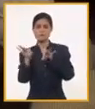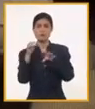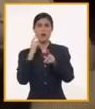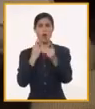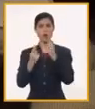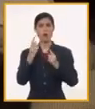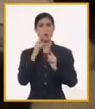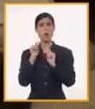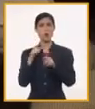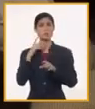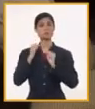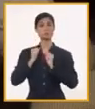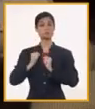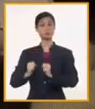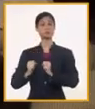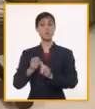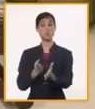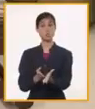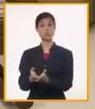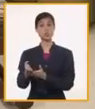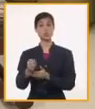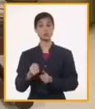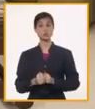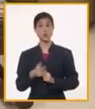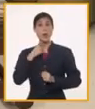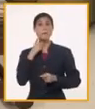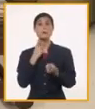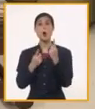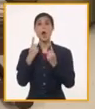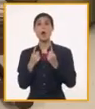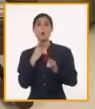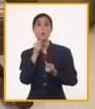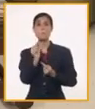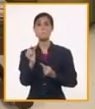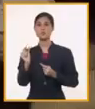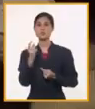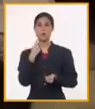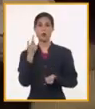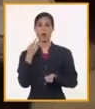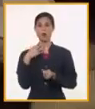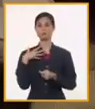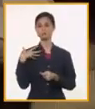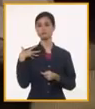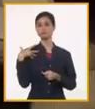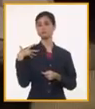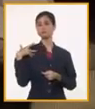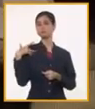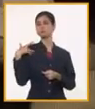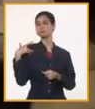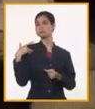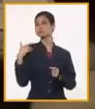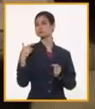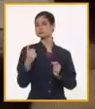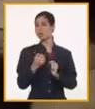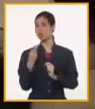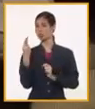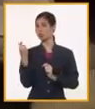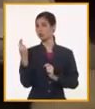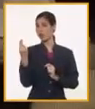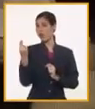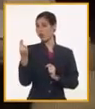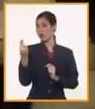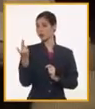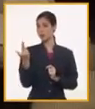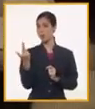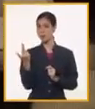que se quedaron. Algunos eran gente de la burguesía. Bueno, Presno Albarrán, ese hombre